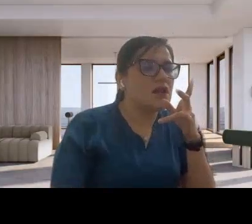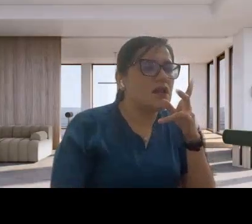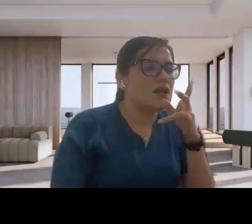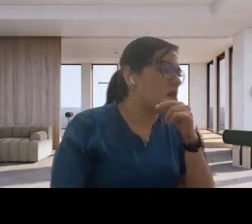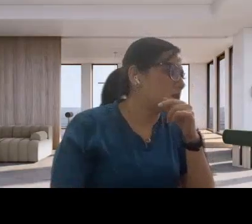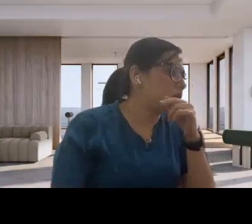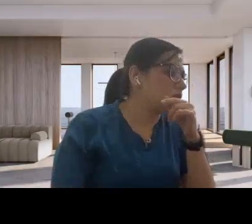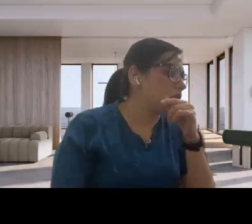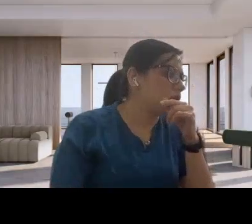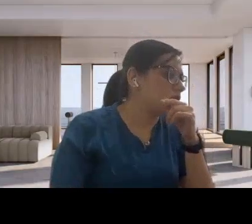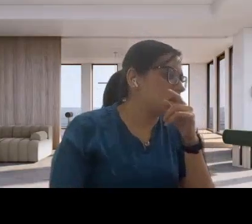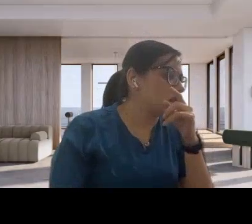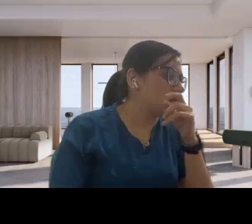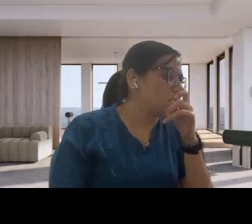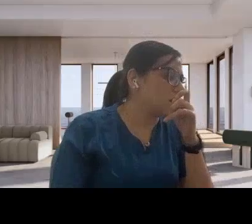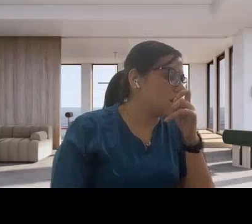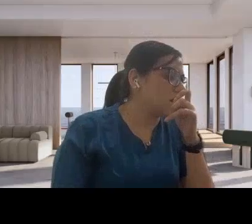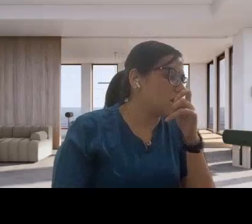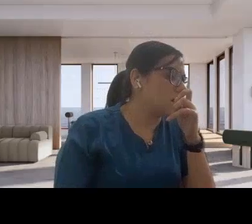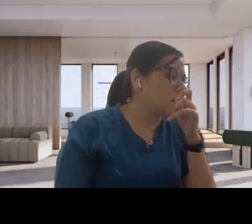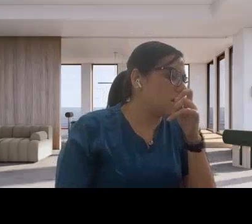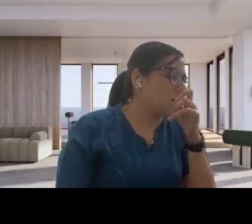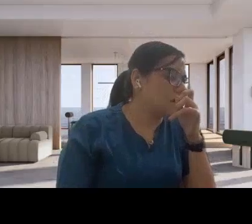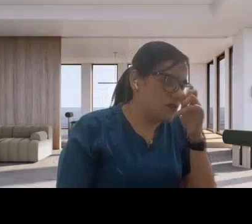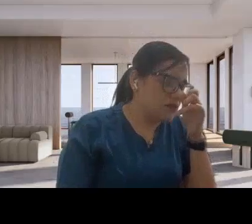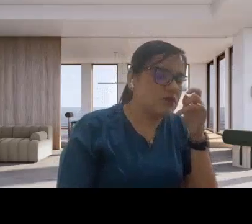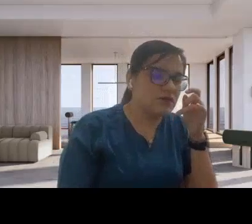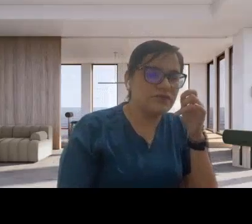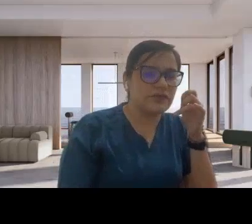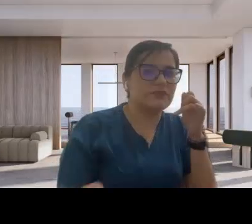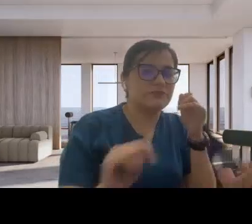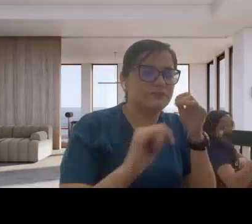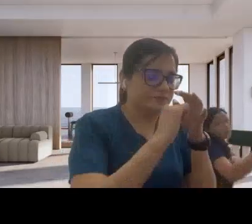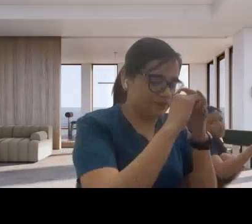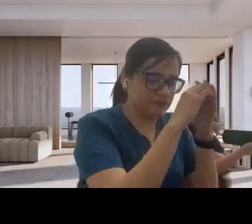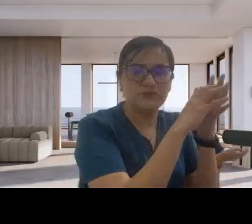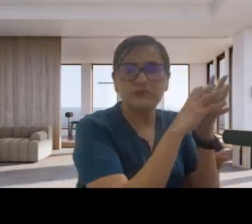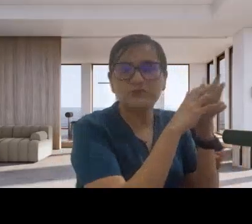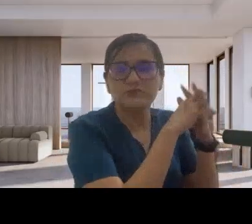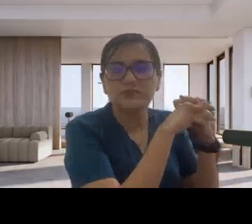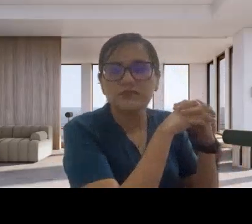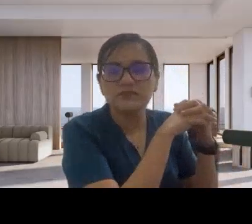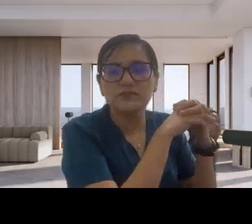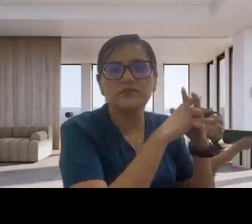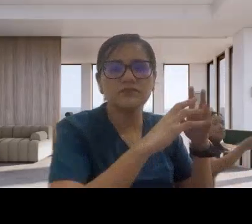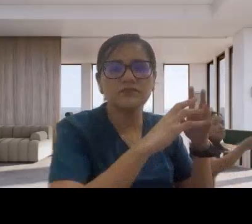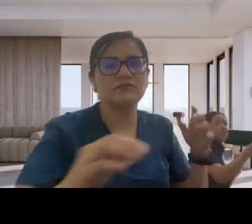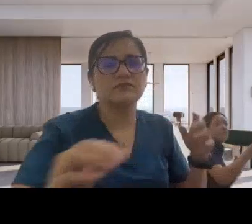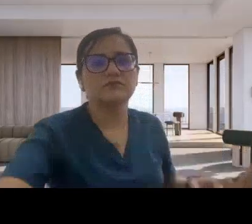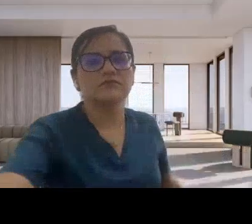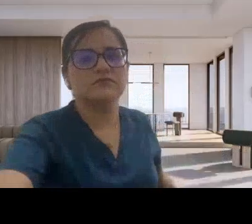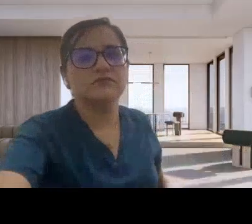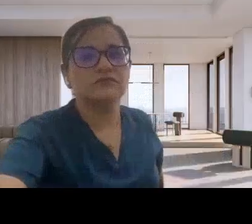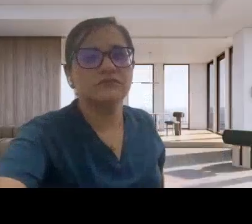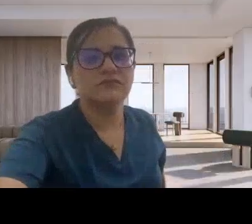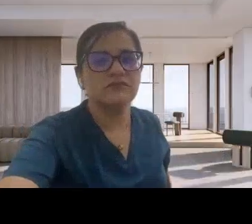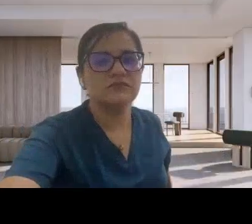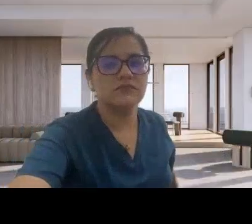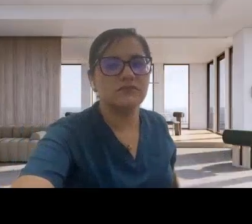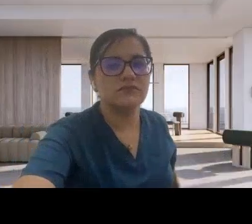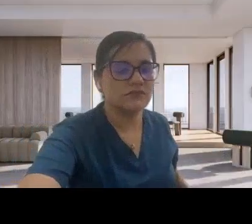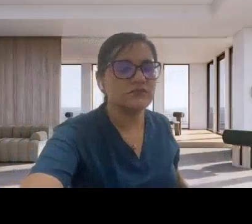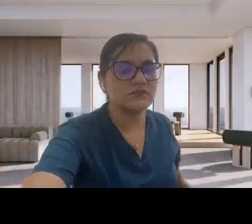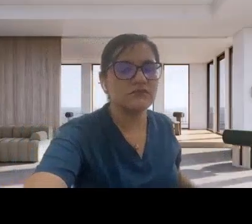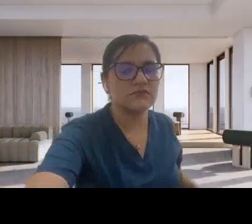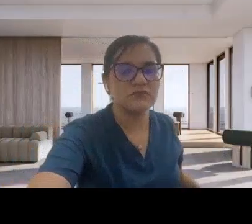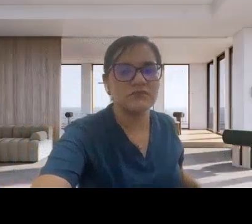mejor como el decir, sí es esperanzador, pero puede crear falsas expectativas y entonces me enfoco tanto en un